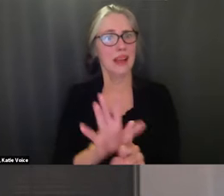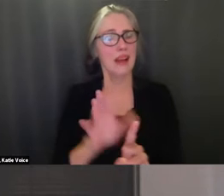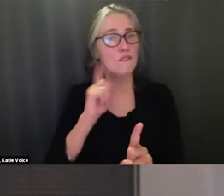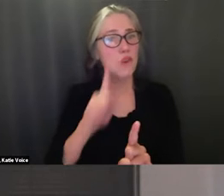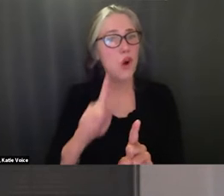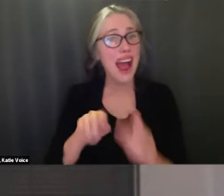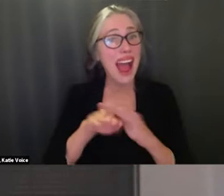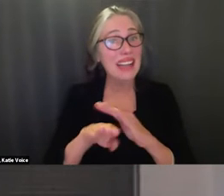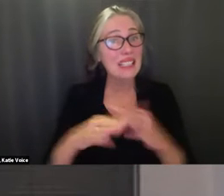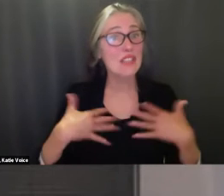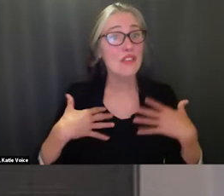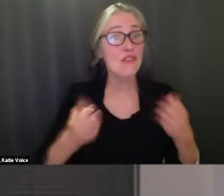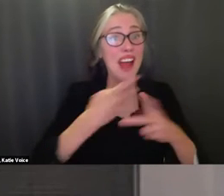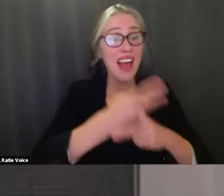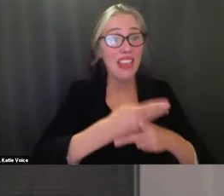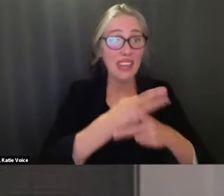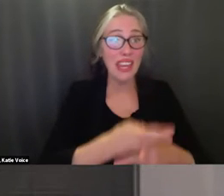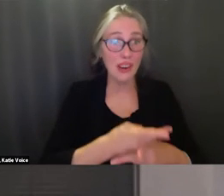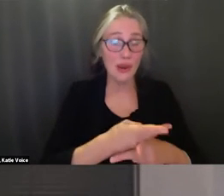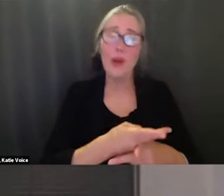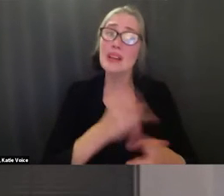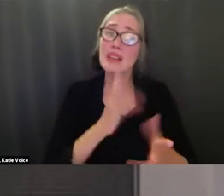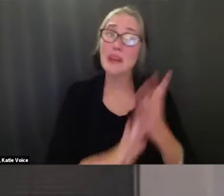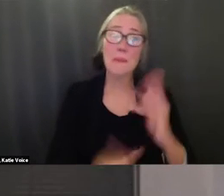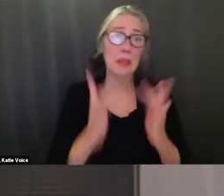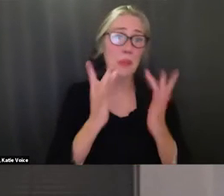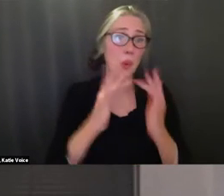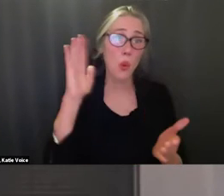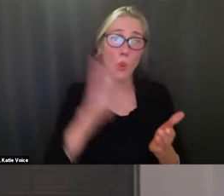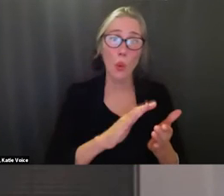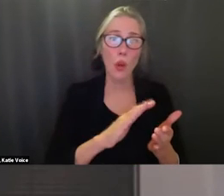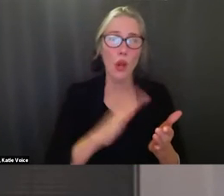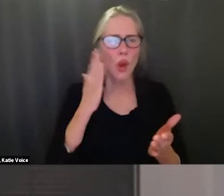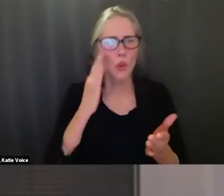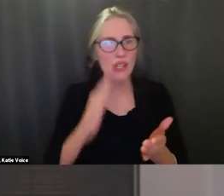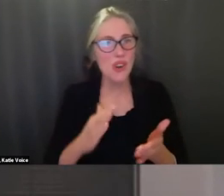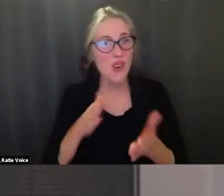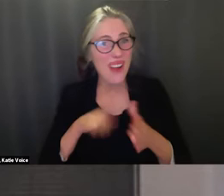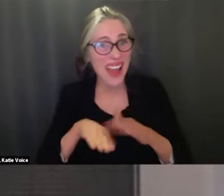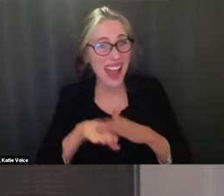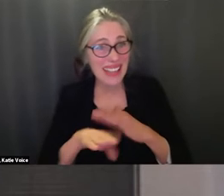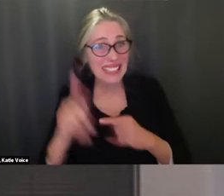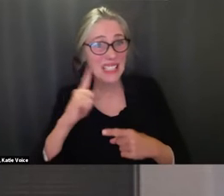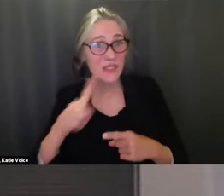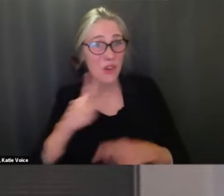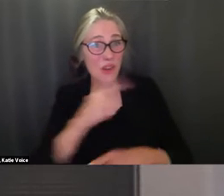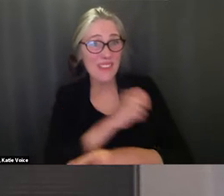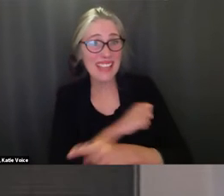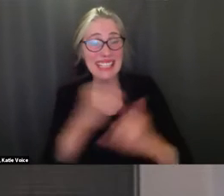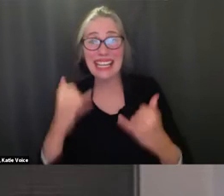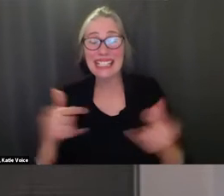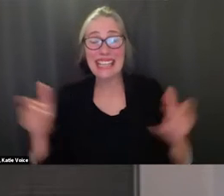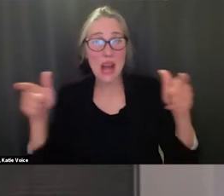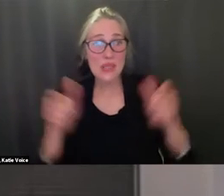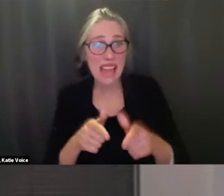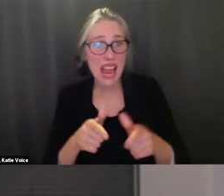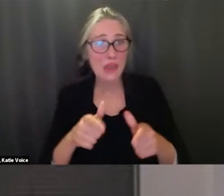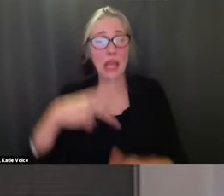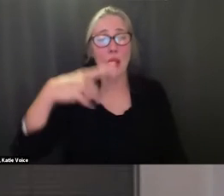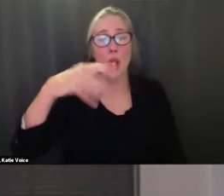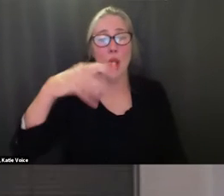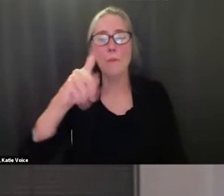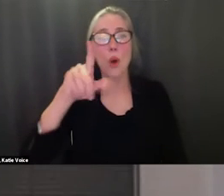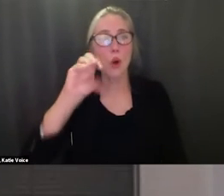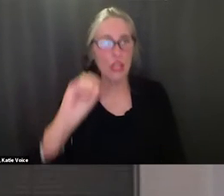expuesta el acceso al sistema de salud. Sabemos que la vacunación rutinaria, de hecho, ha bajado 30% en el país. Esto es